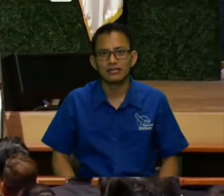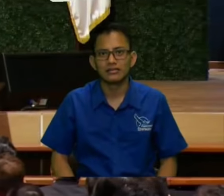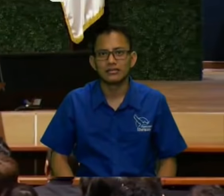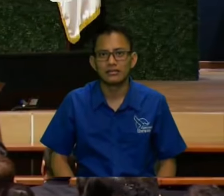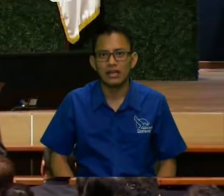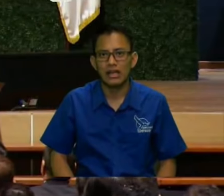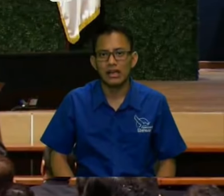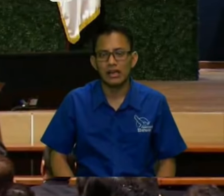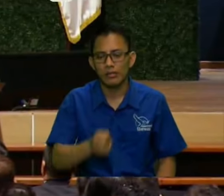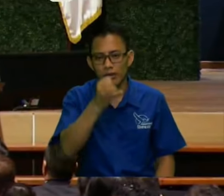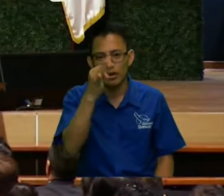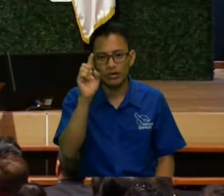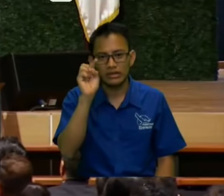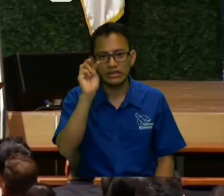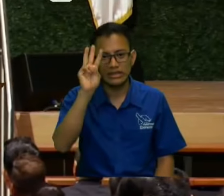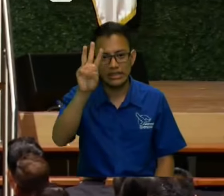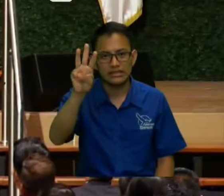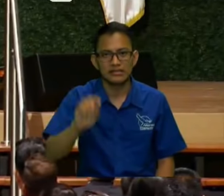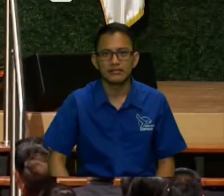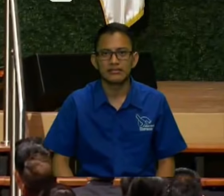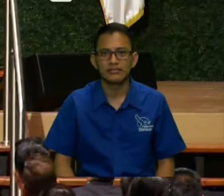A la cuenta de 3.